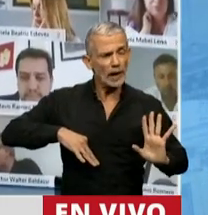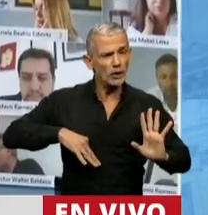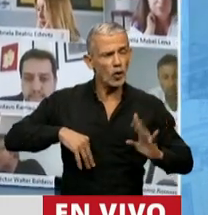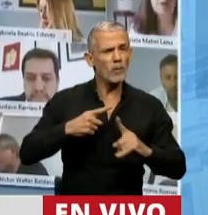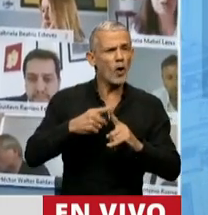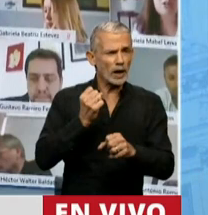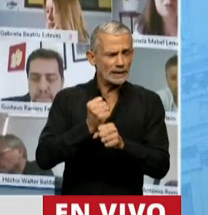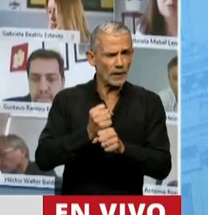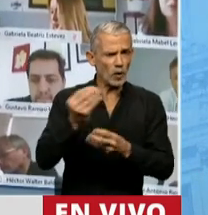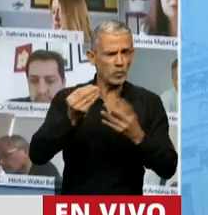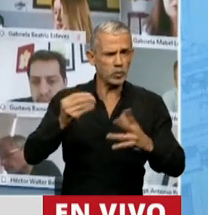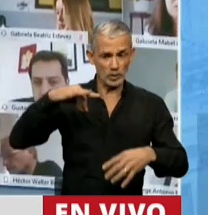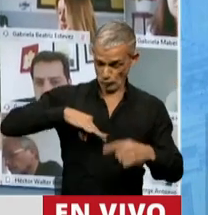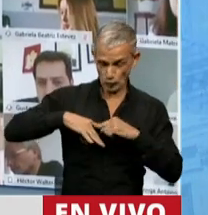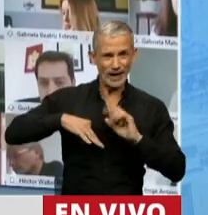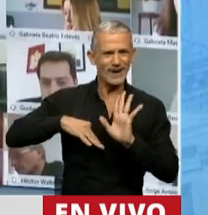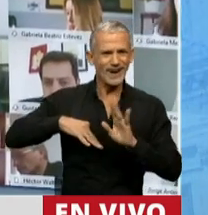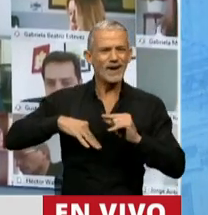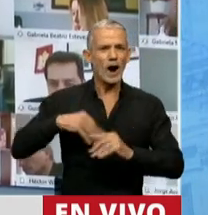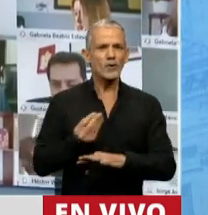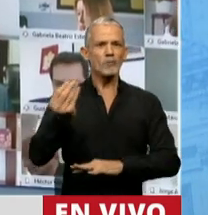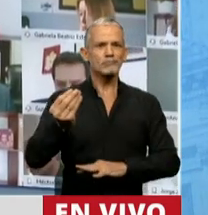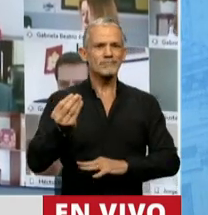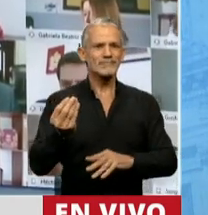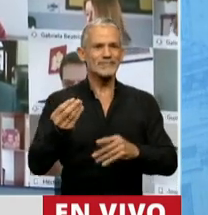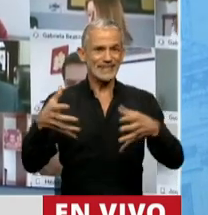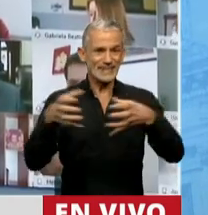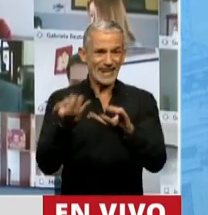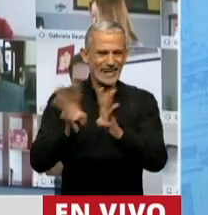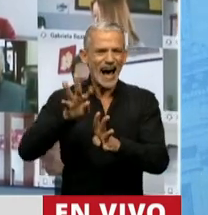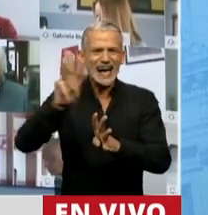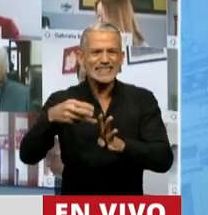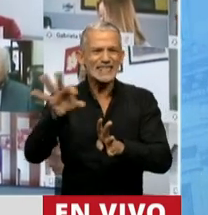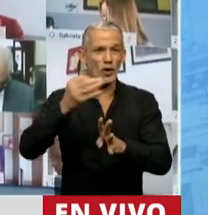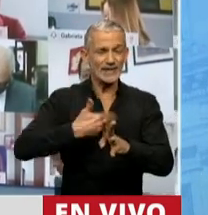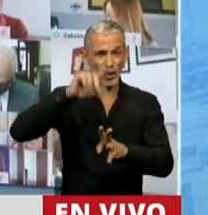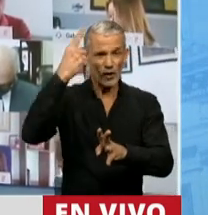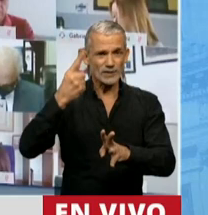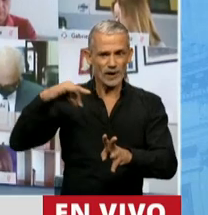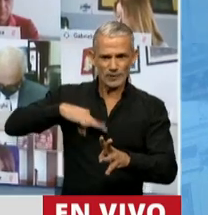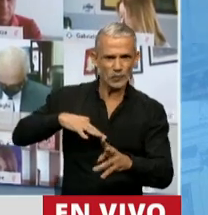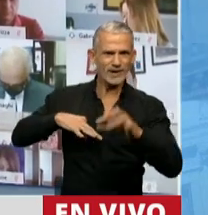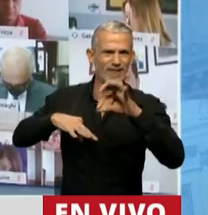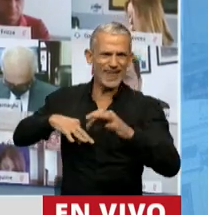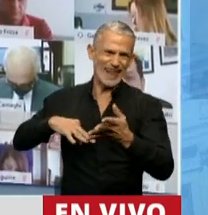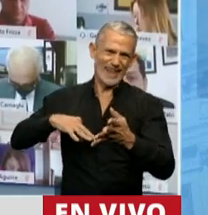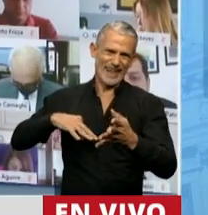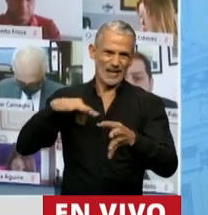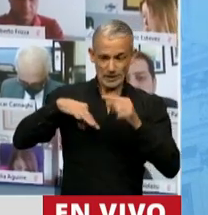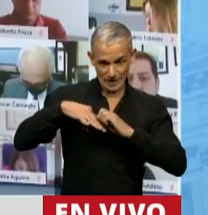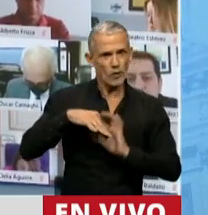cargo específico y que van a asumir en representación del ANSES, del Estado Nacional,